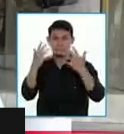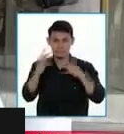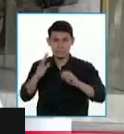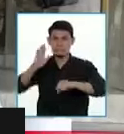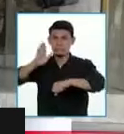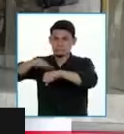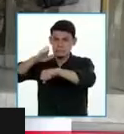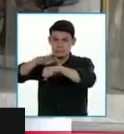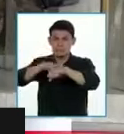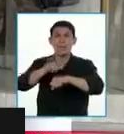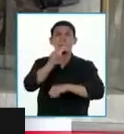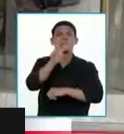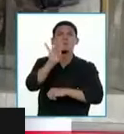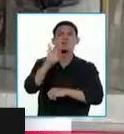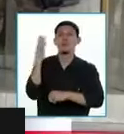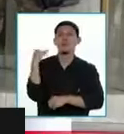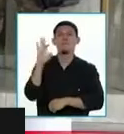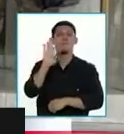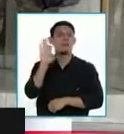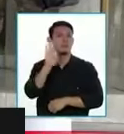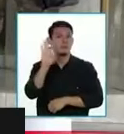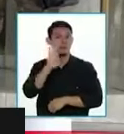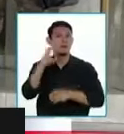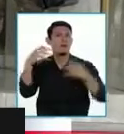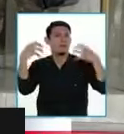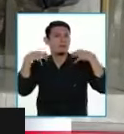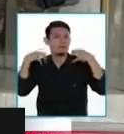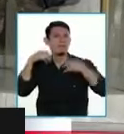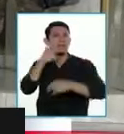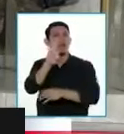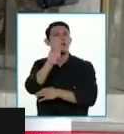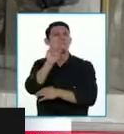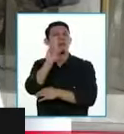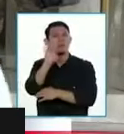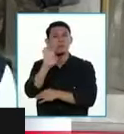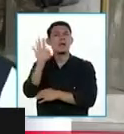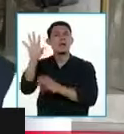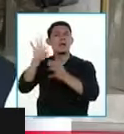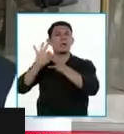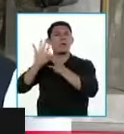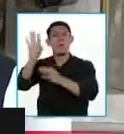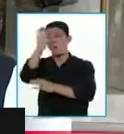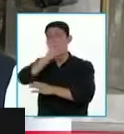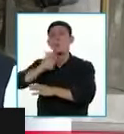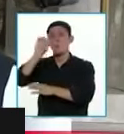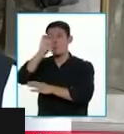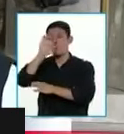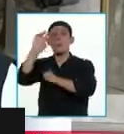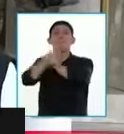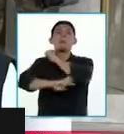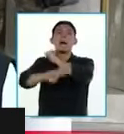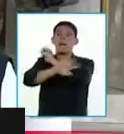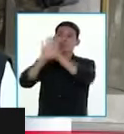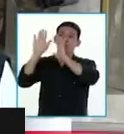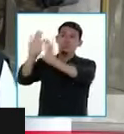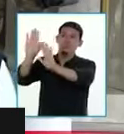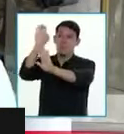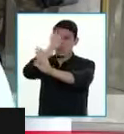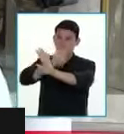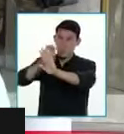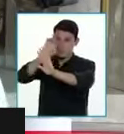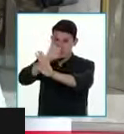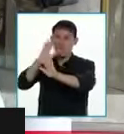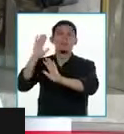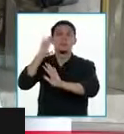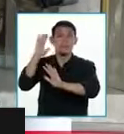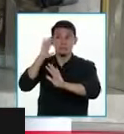sido advertido el 28 de febrero por la Oficina de Fraude de la Unión Europea para los países de Europa. Y sabemos también